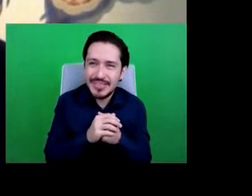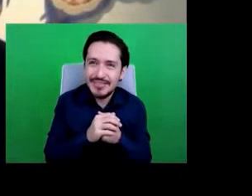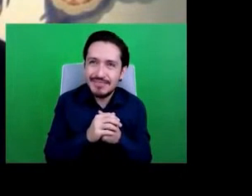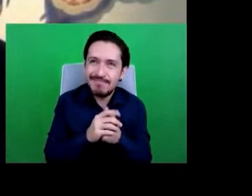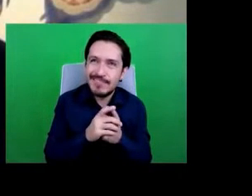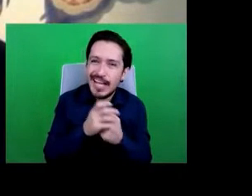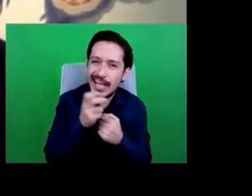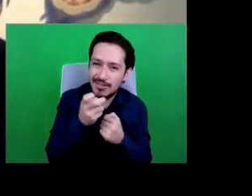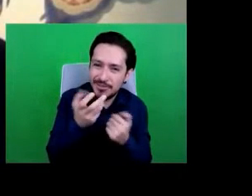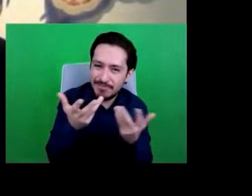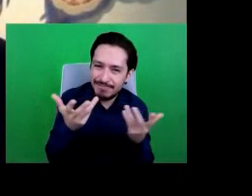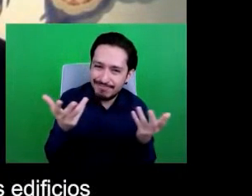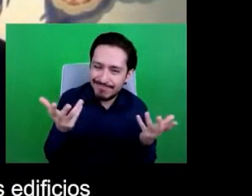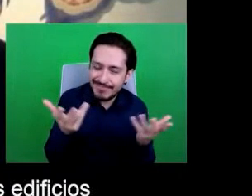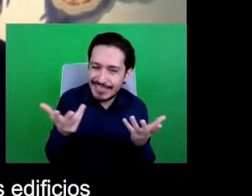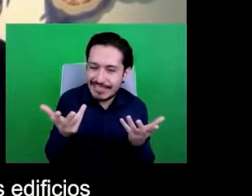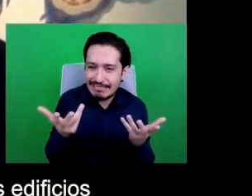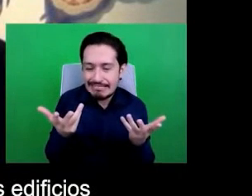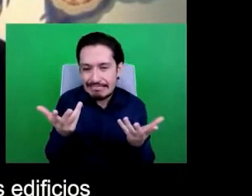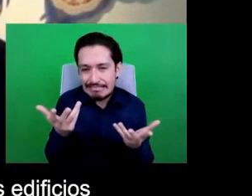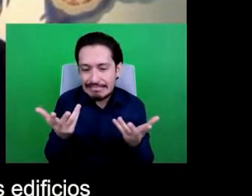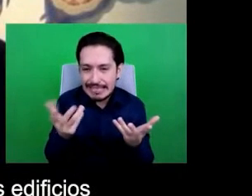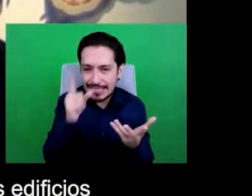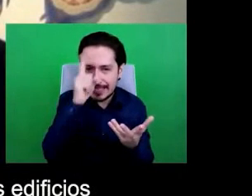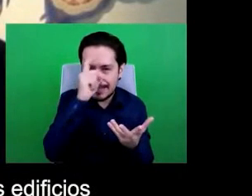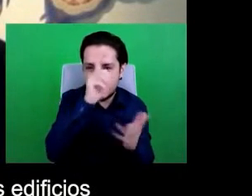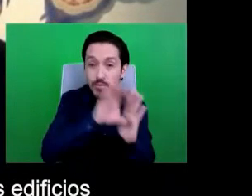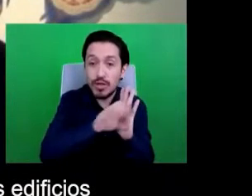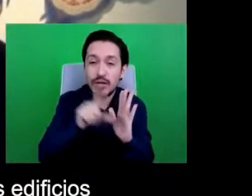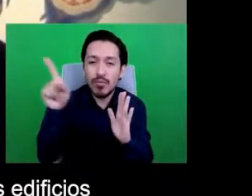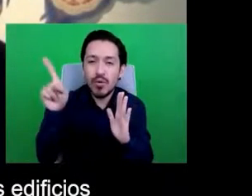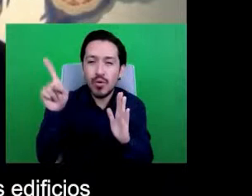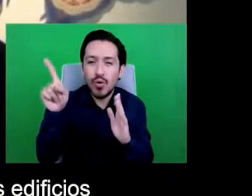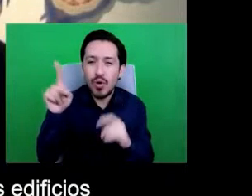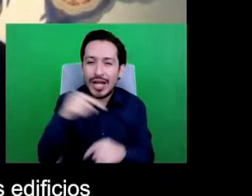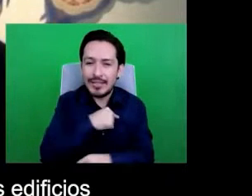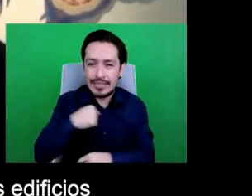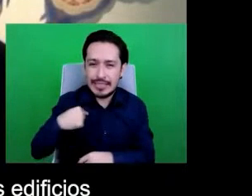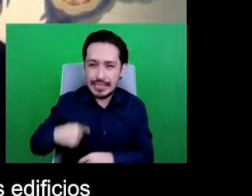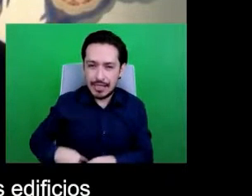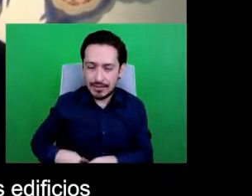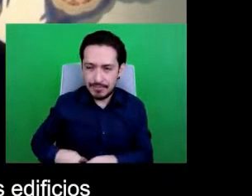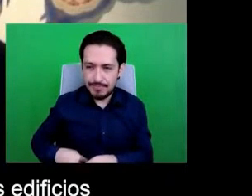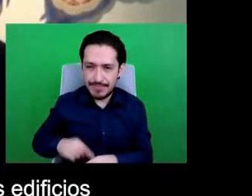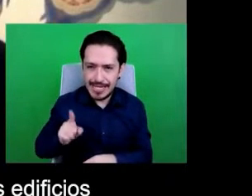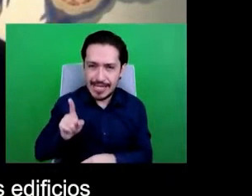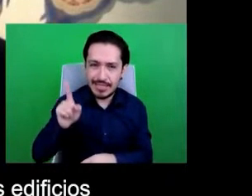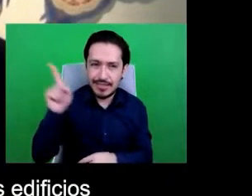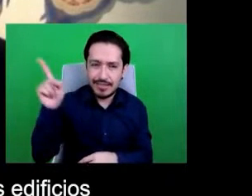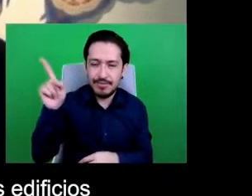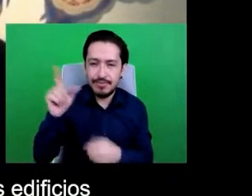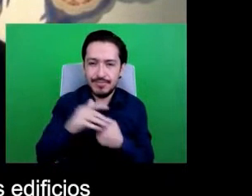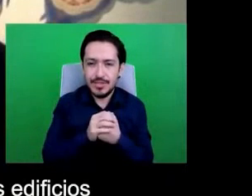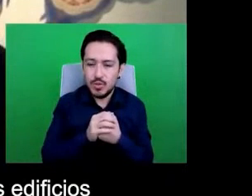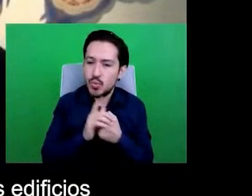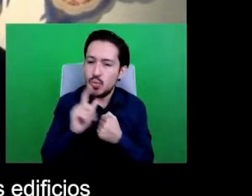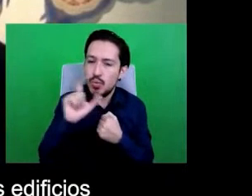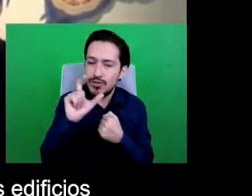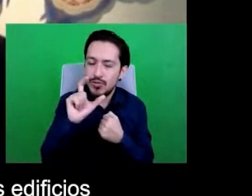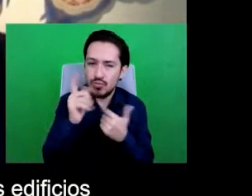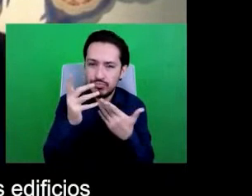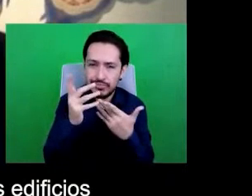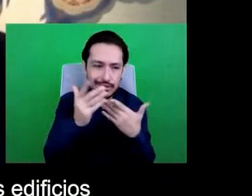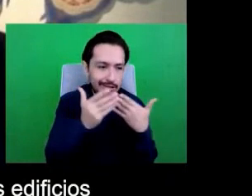acciones en otros lugares, como por ejemplo en China, en aras de la modernización se destruyeron